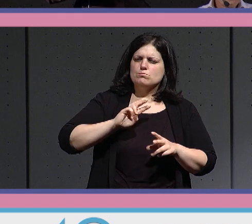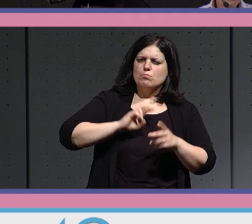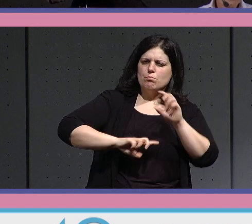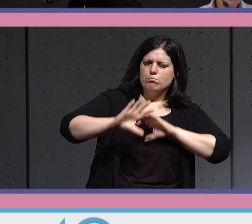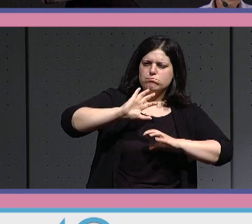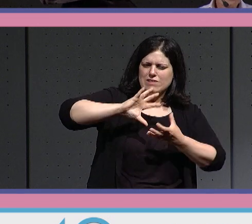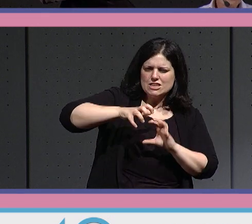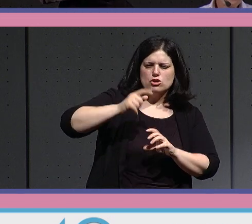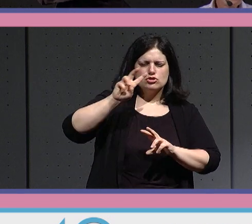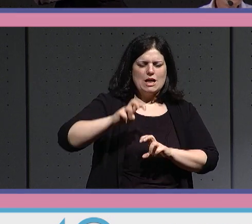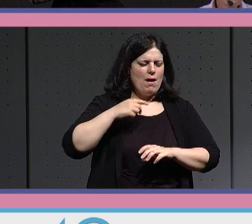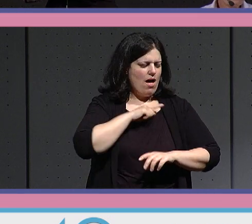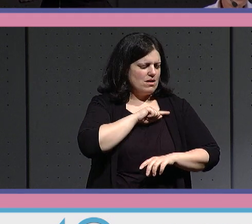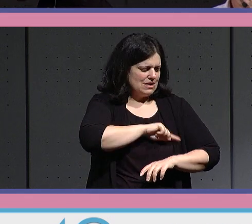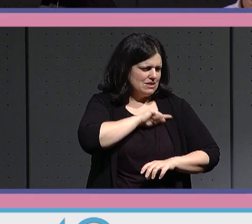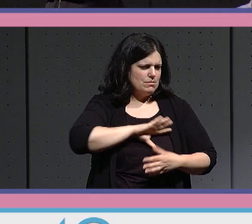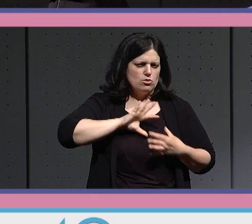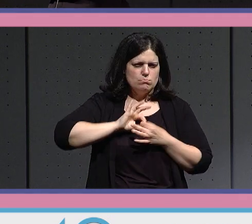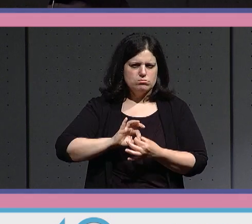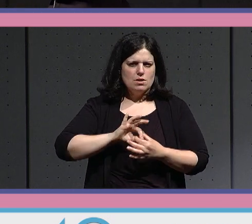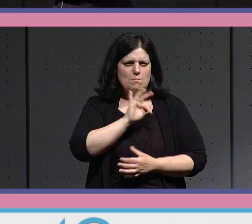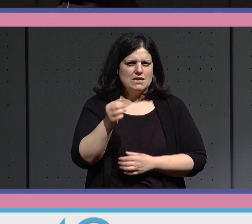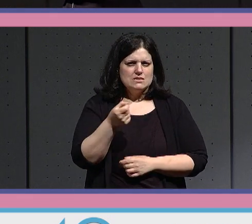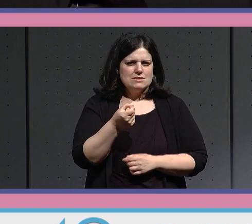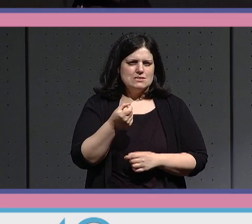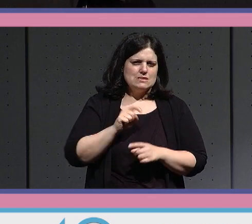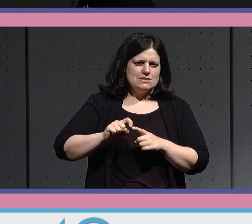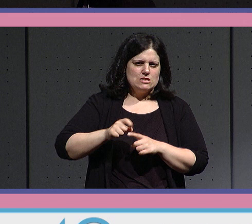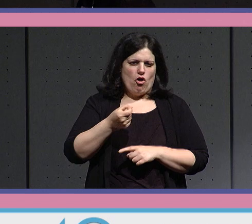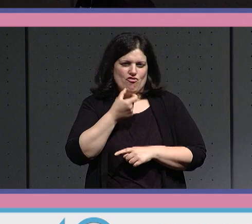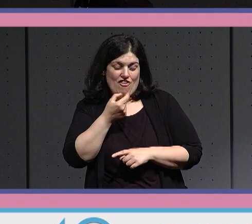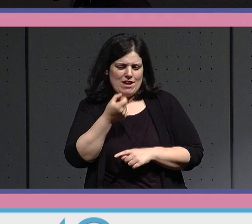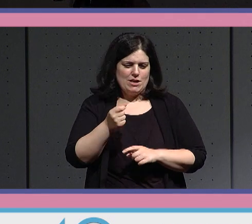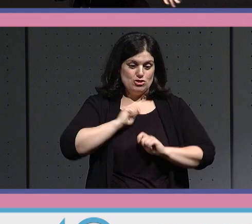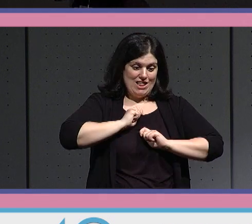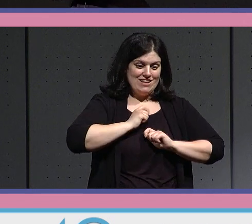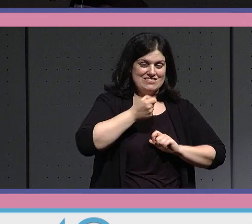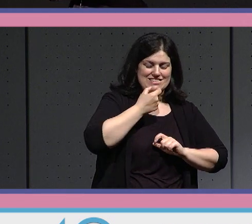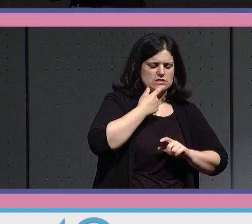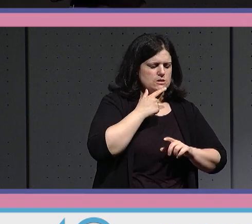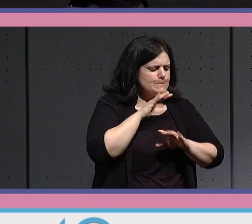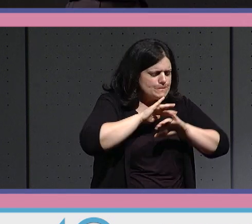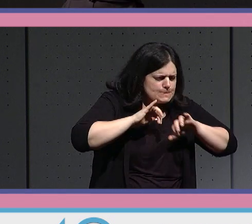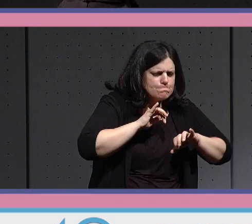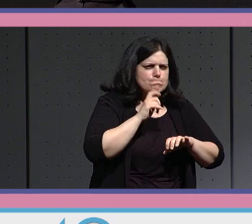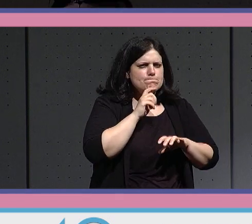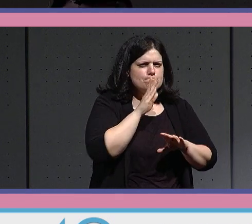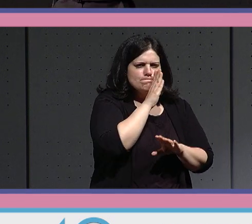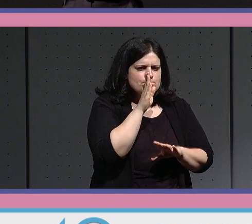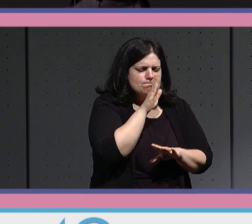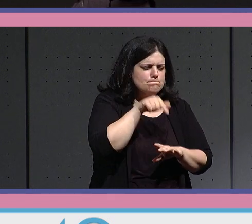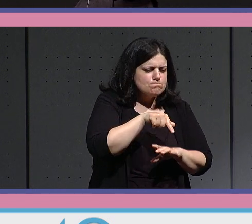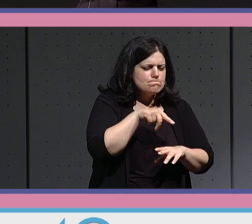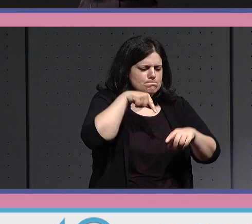y depresión y más utilización de psicofármacos que muchas veces nos están impidiendo ver la película. Nos tenemos que acostumbrar a